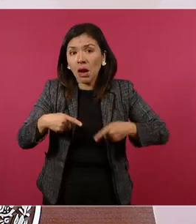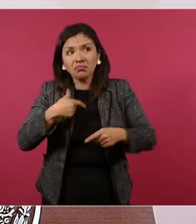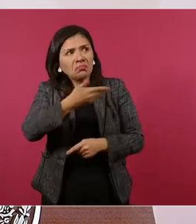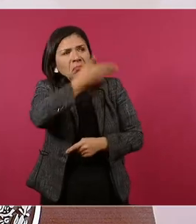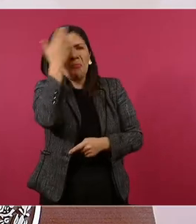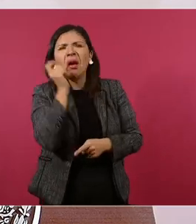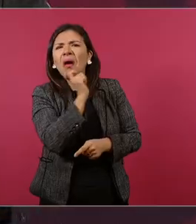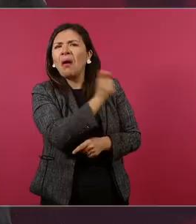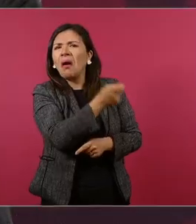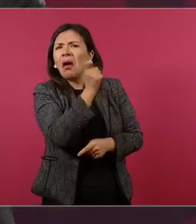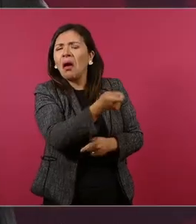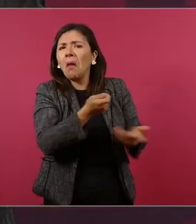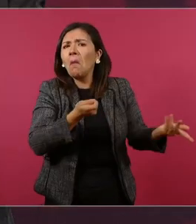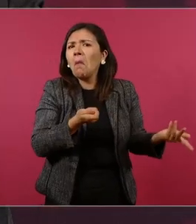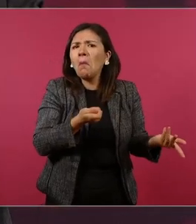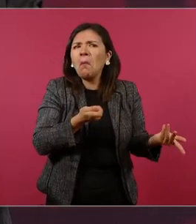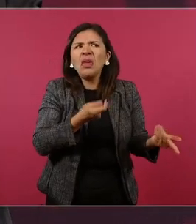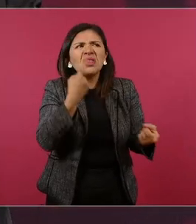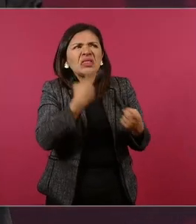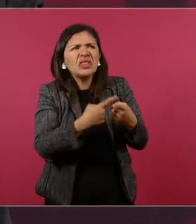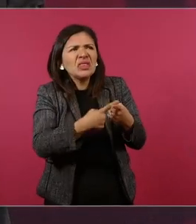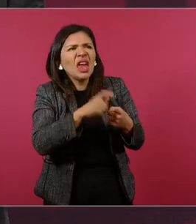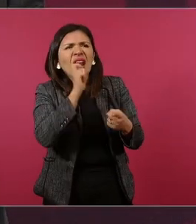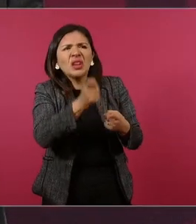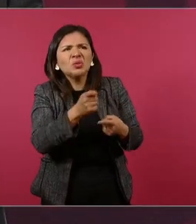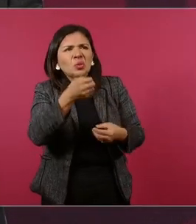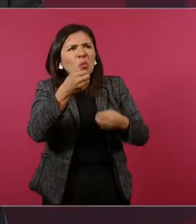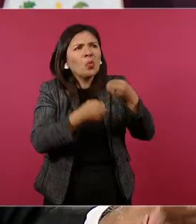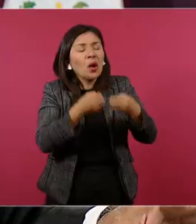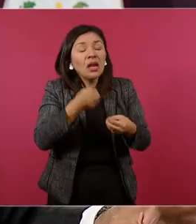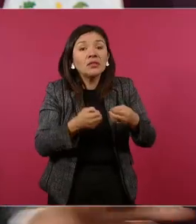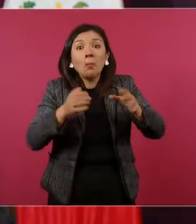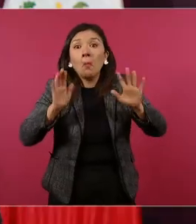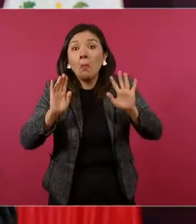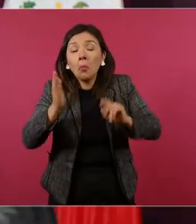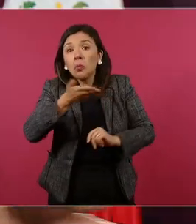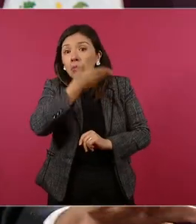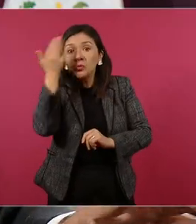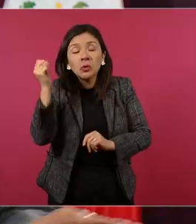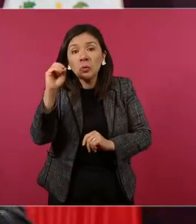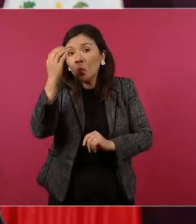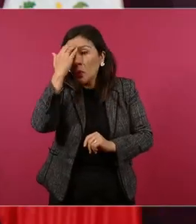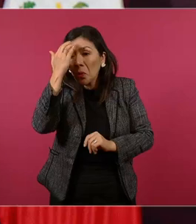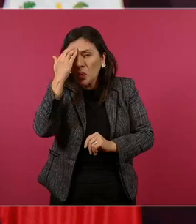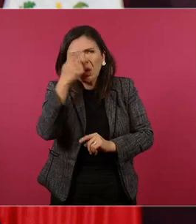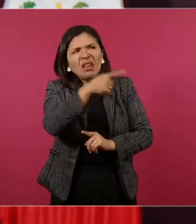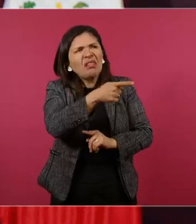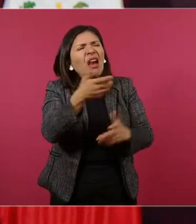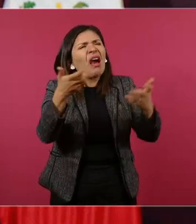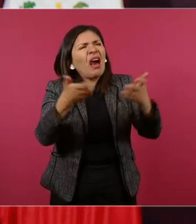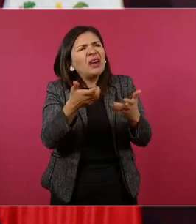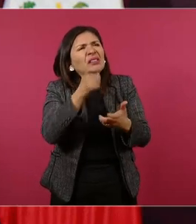nada no se sabía Quiénes eran los jueces Cuáles eran sus